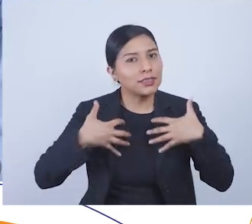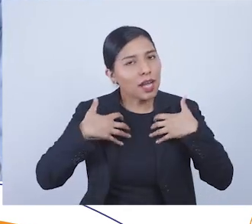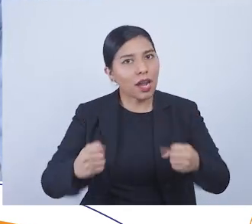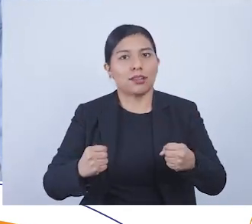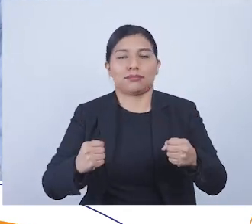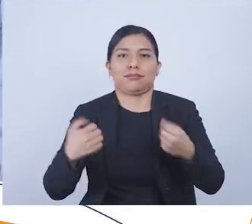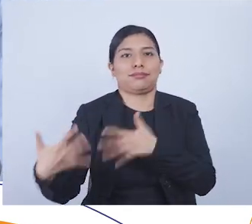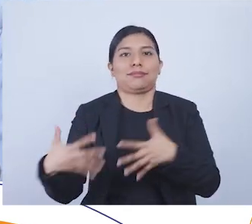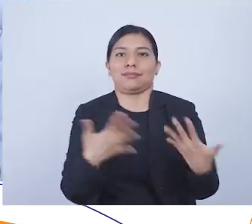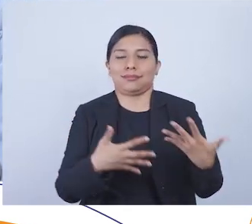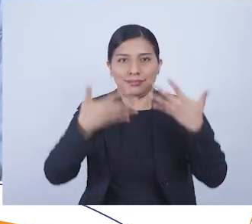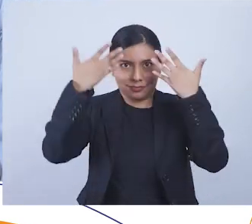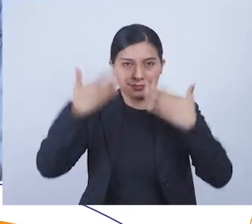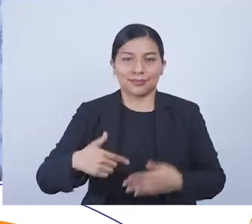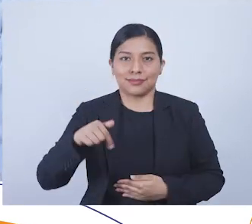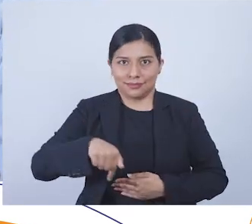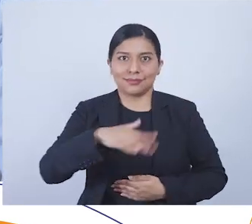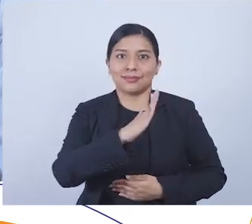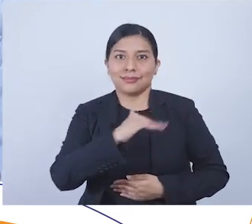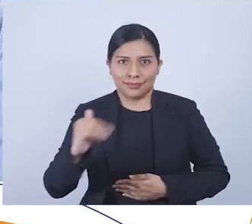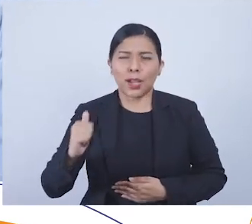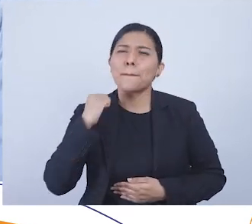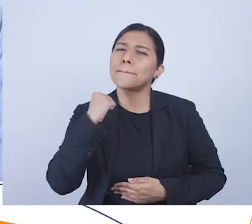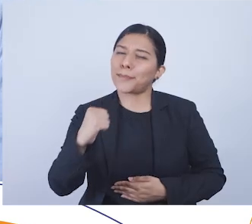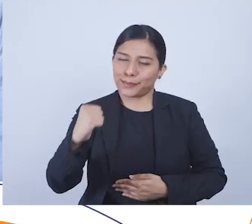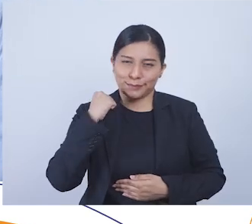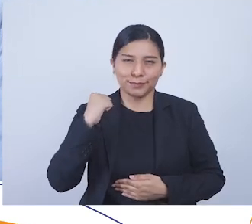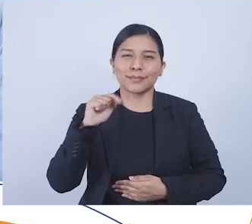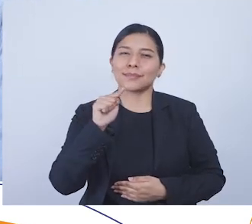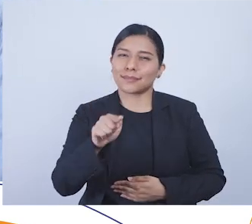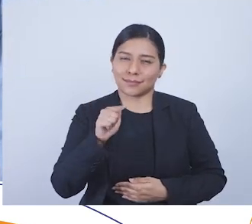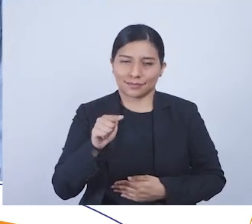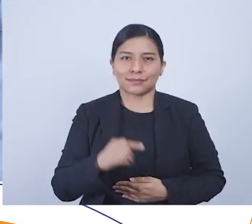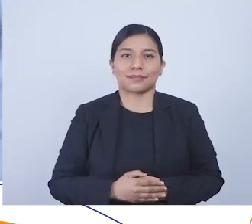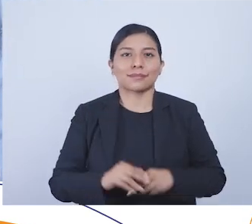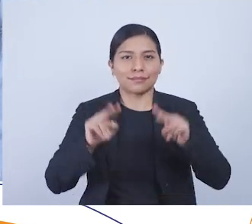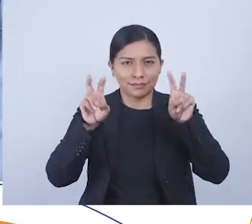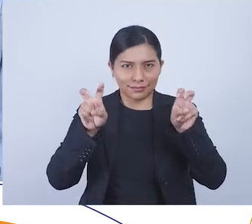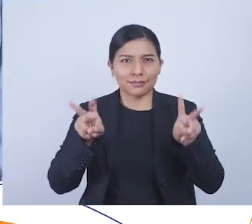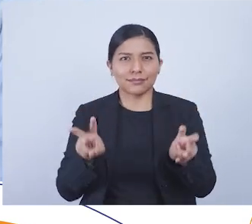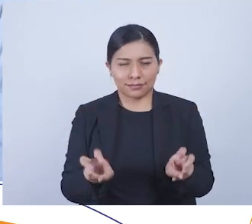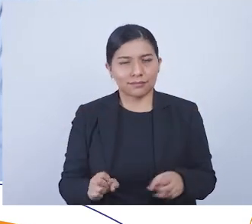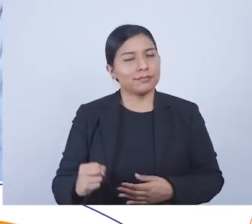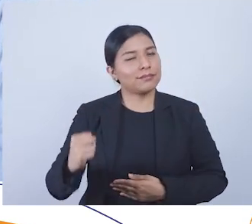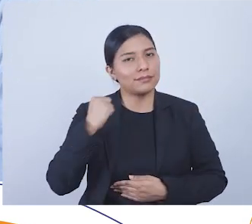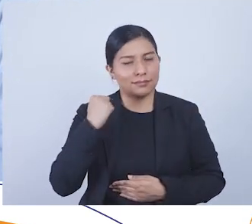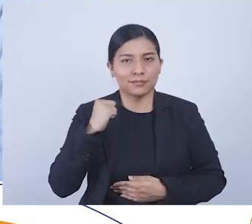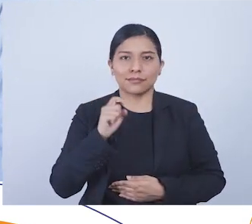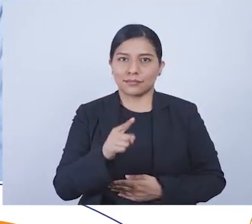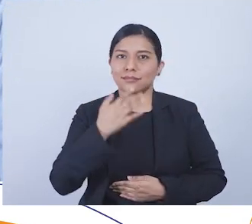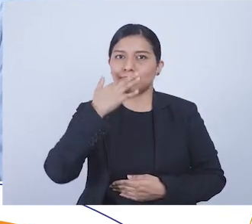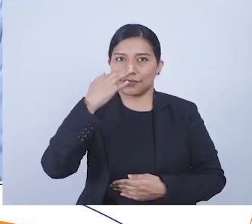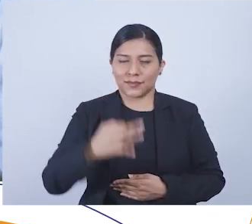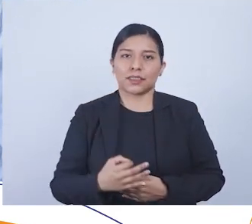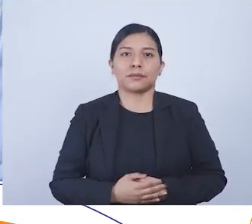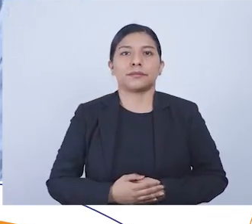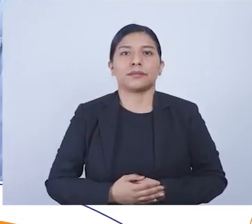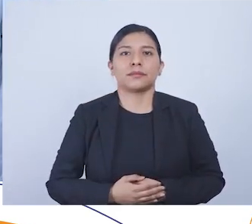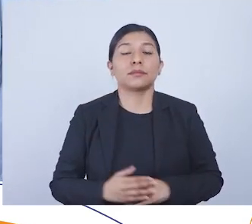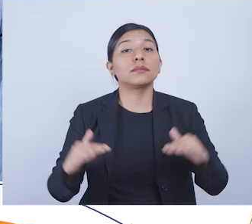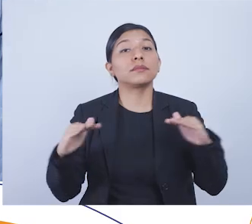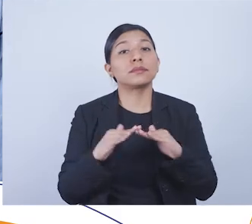actividad física en nuestro país, y muy importantes sus términos que nos ha expresado en esta ocasión. Queremos, a